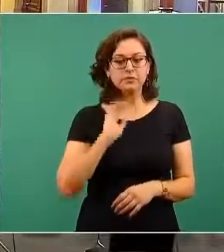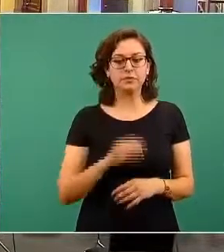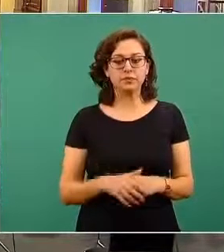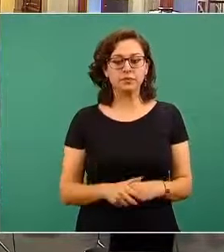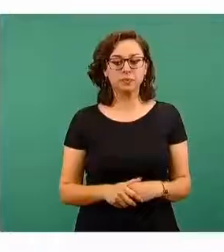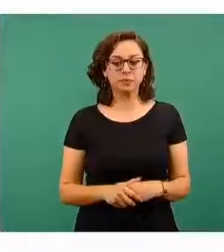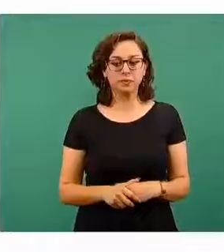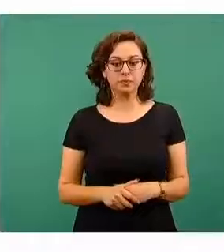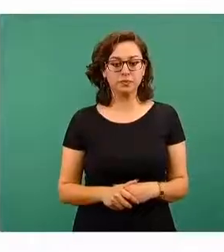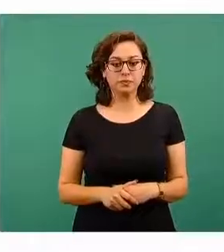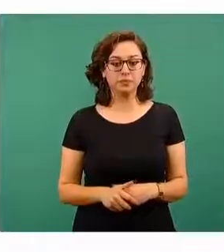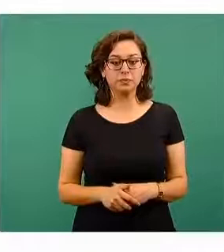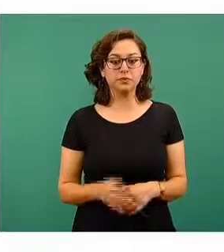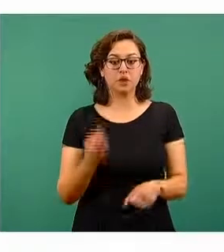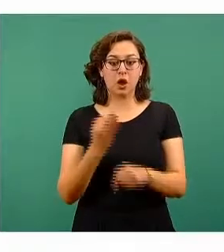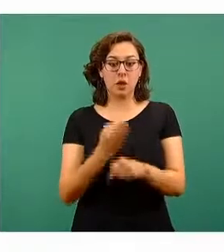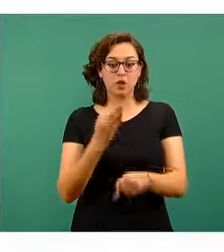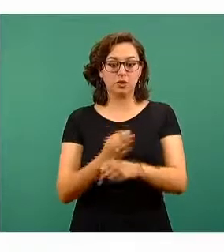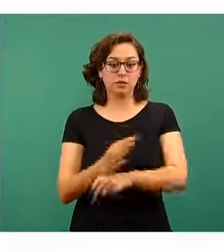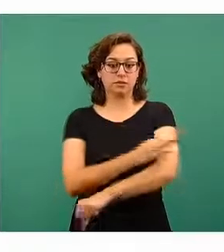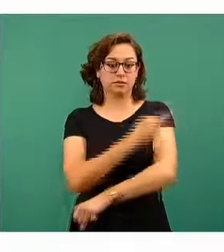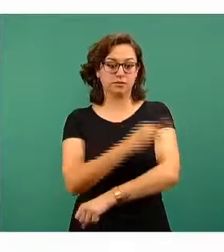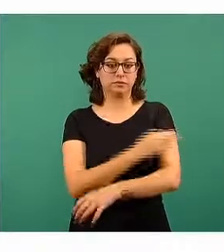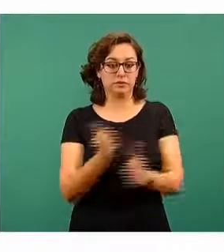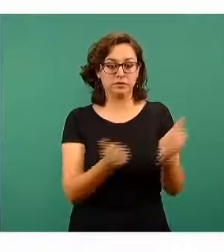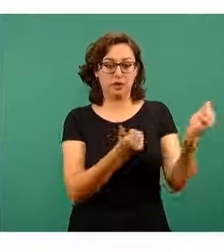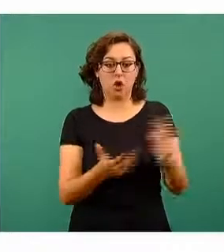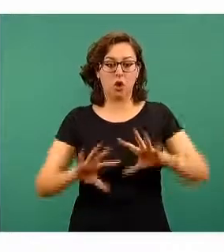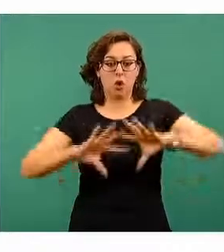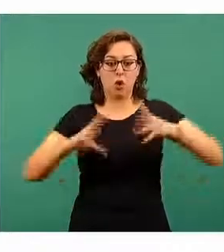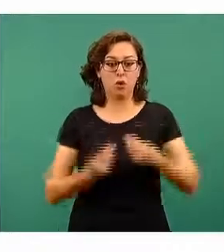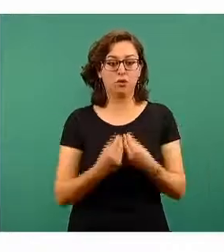Esta es la distribución hasta el momento: